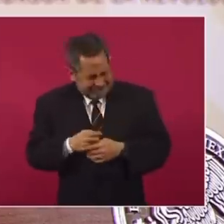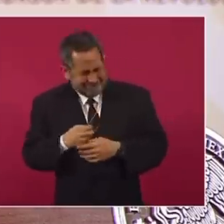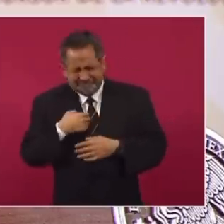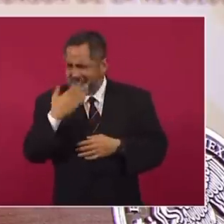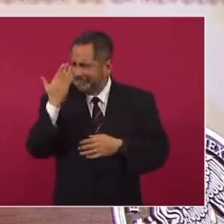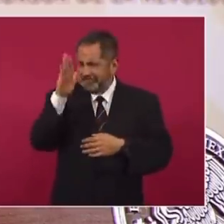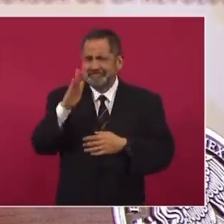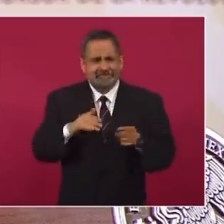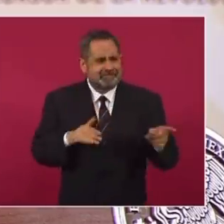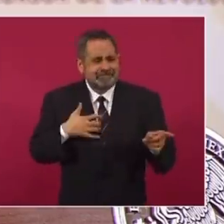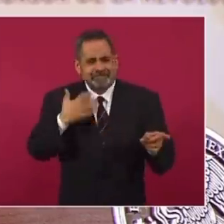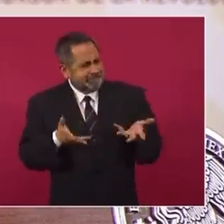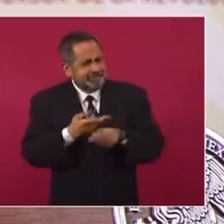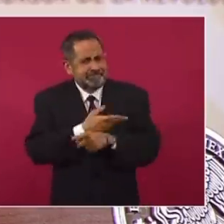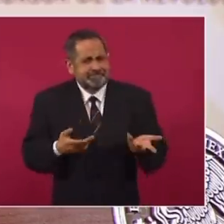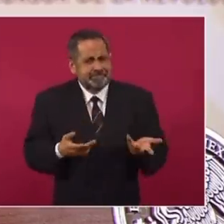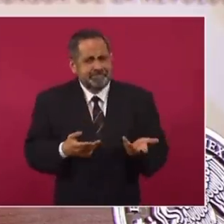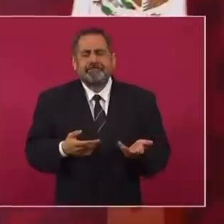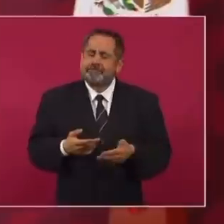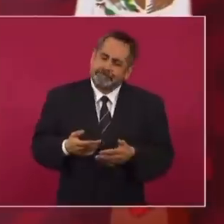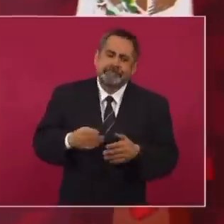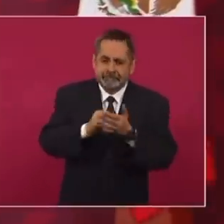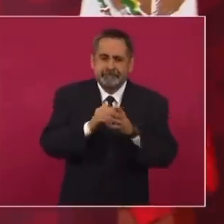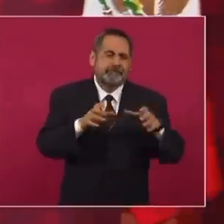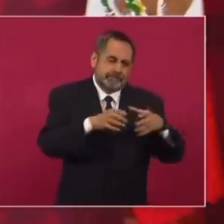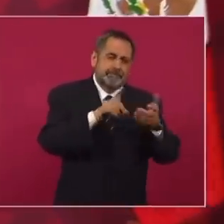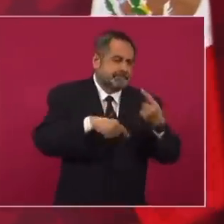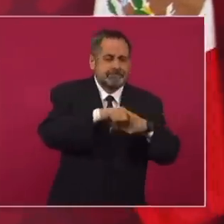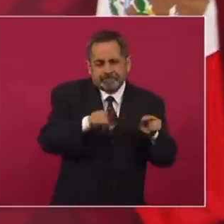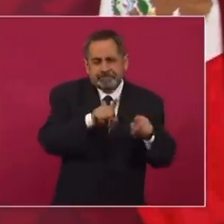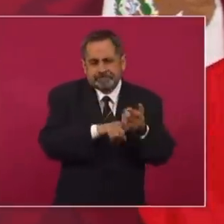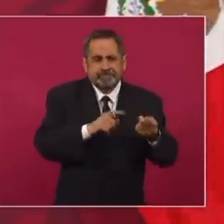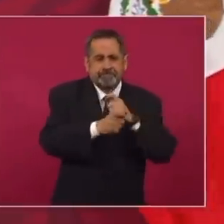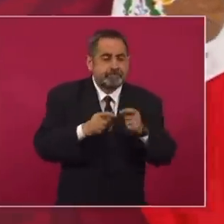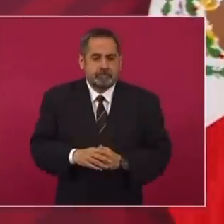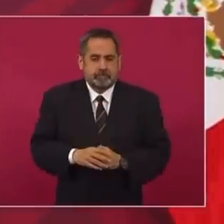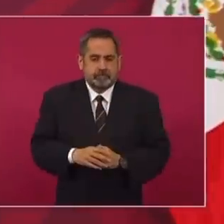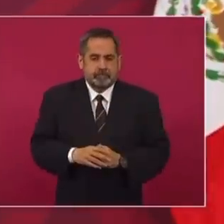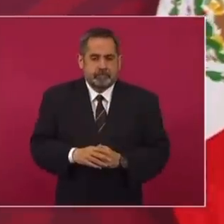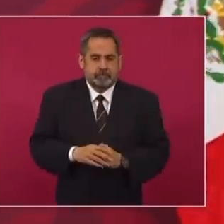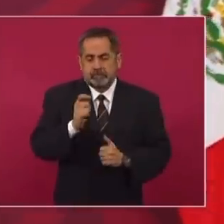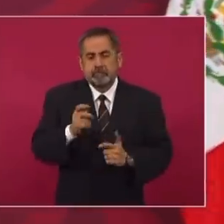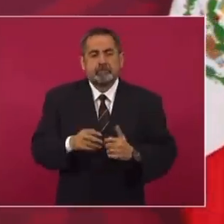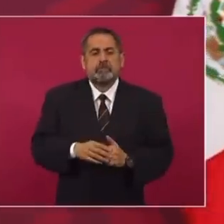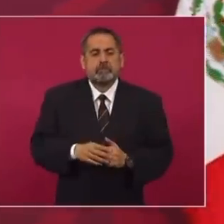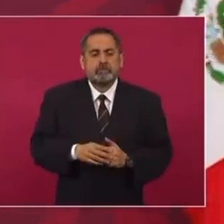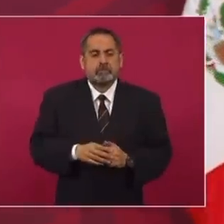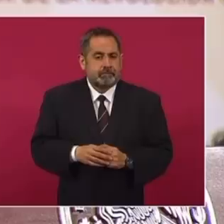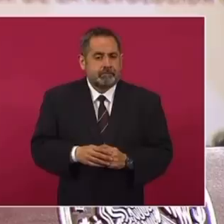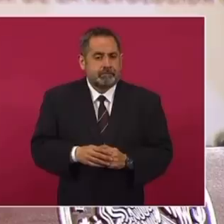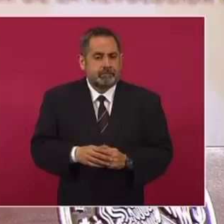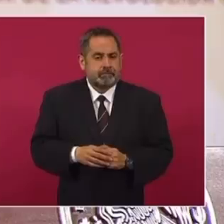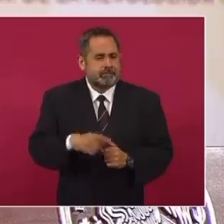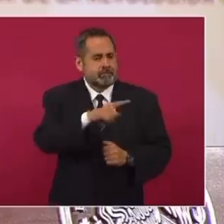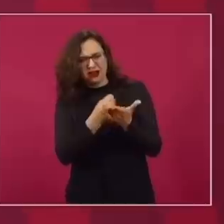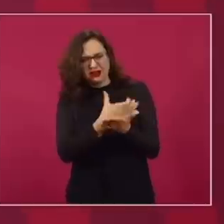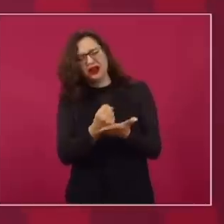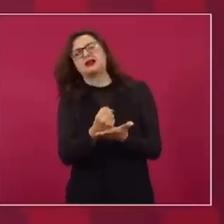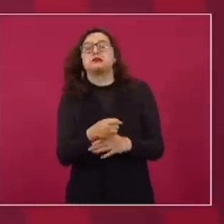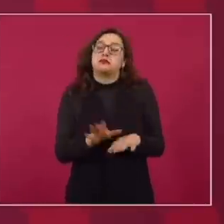que no conocía. Tiene que ver también con esta situación que estamos viviendo, de definiciones. Además, les pagaban